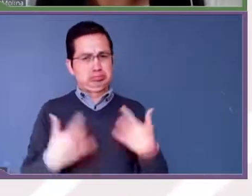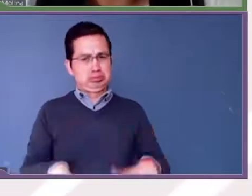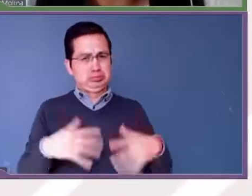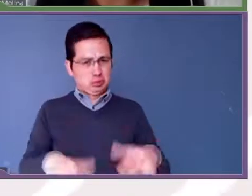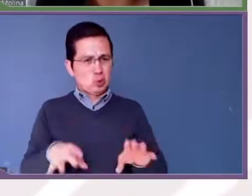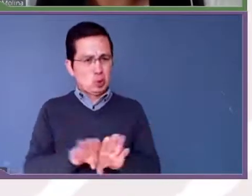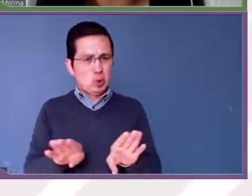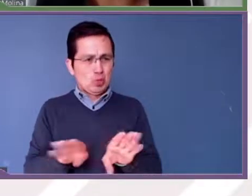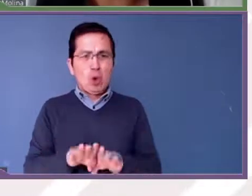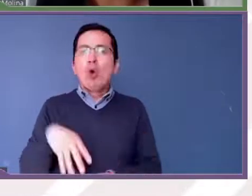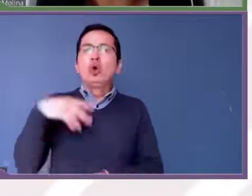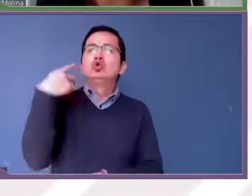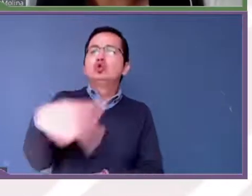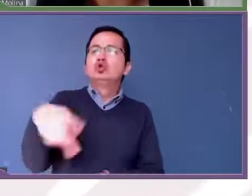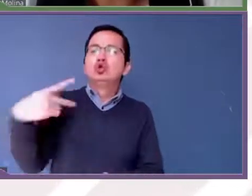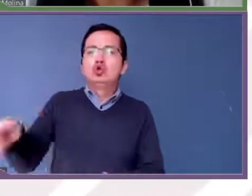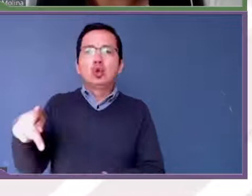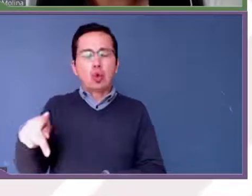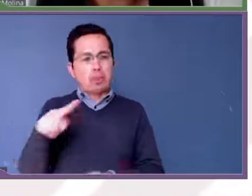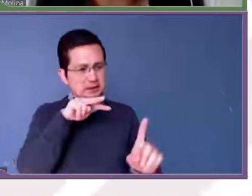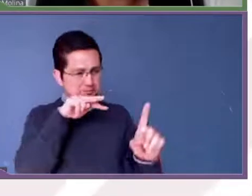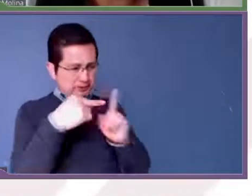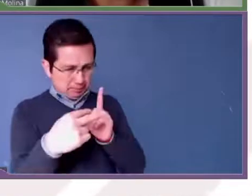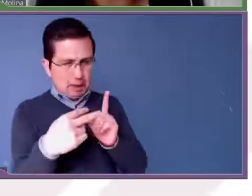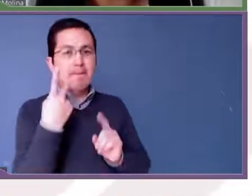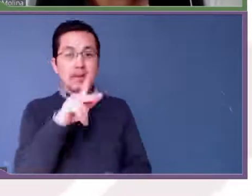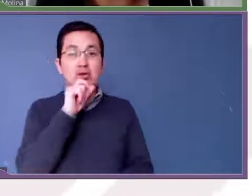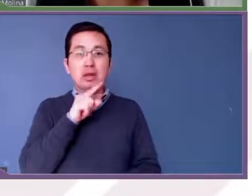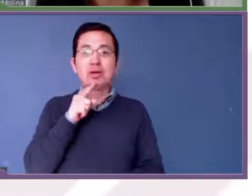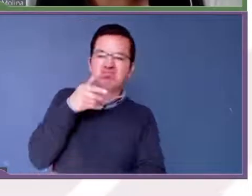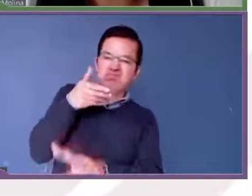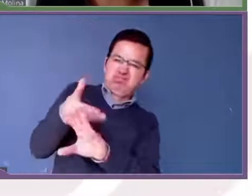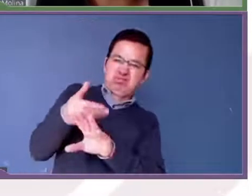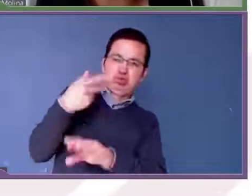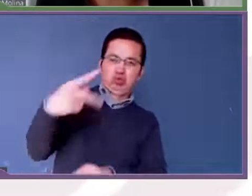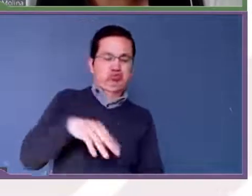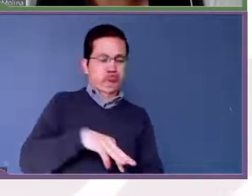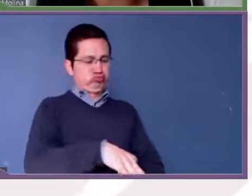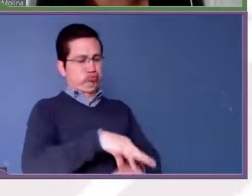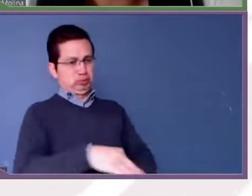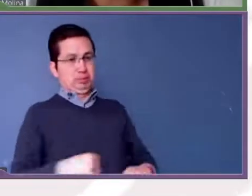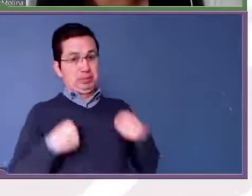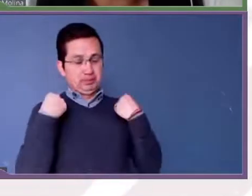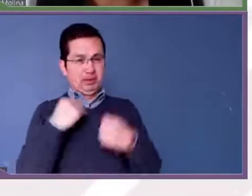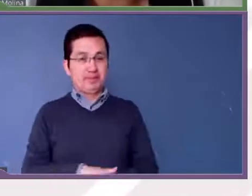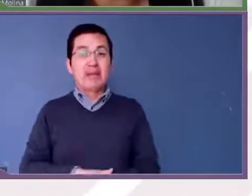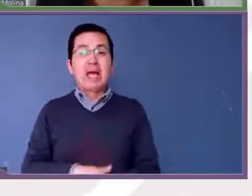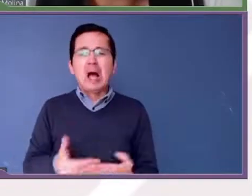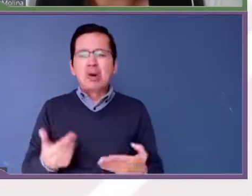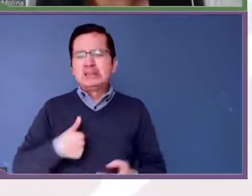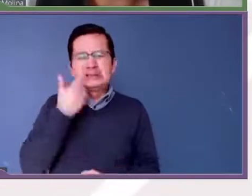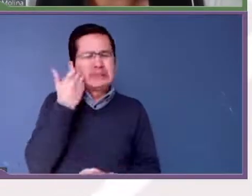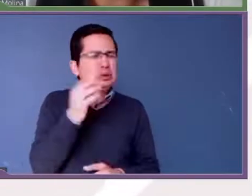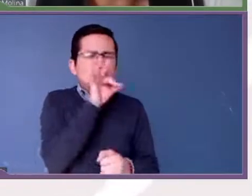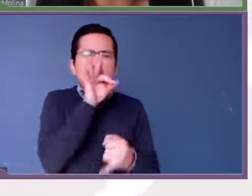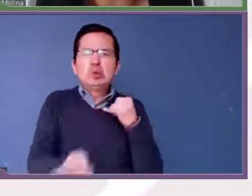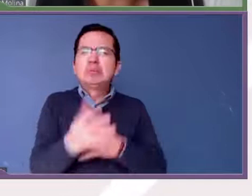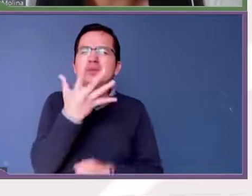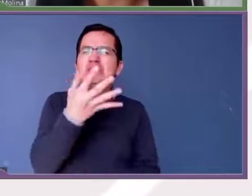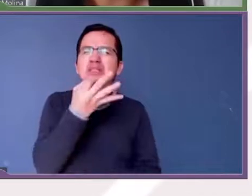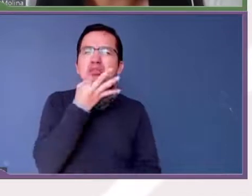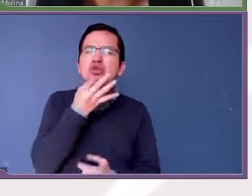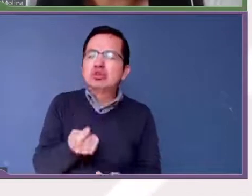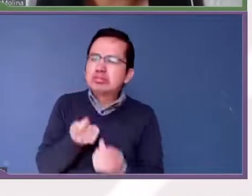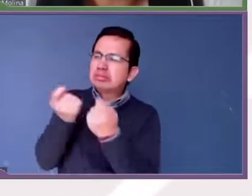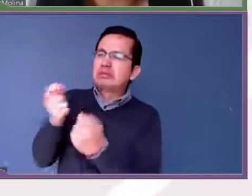¿no? Me gustaría pasar contigo en el tiempo que nos queda. Tatiana, nos quedan solo 5 minutos, pero sí me gustaría tu